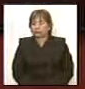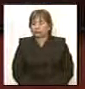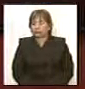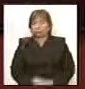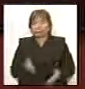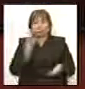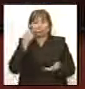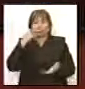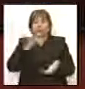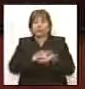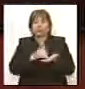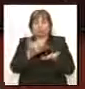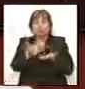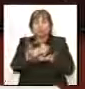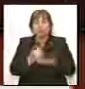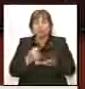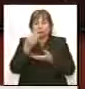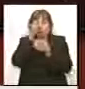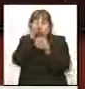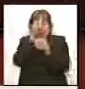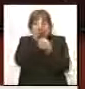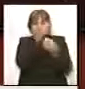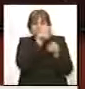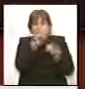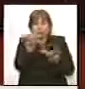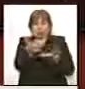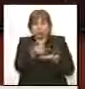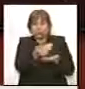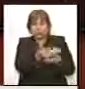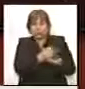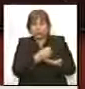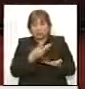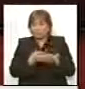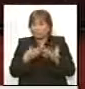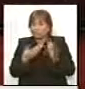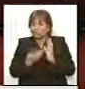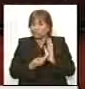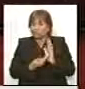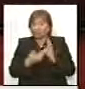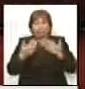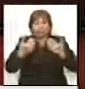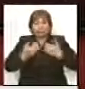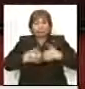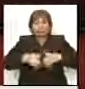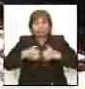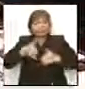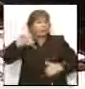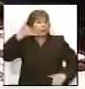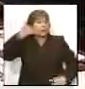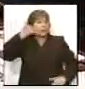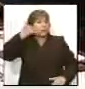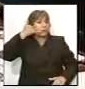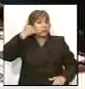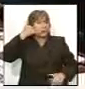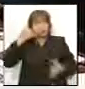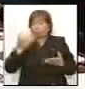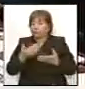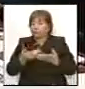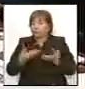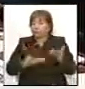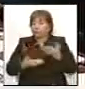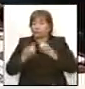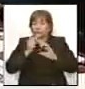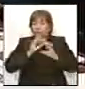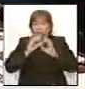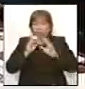Para recoger las opiniones y aportes de los usuarios, del organismo supervisor y empresas privadas de telefonías, la Comisión de Transportes